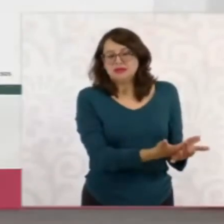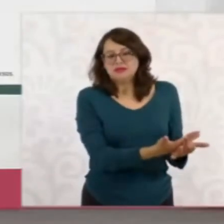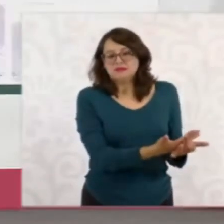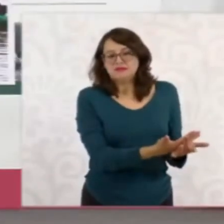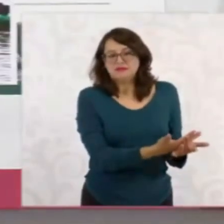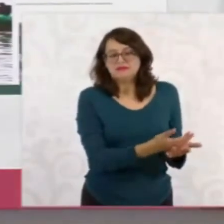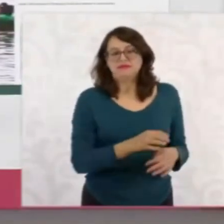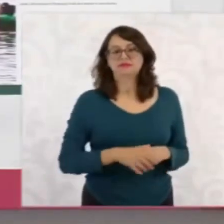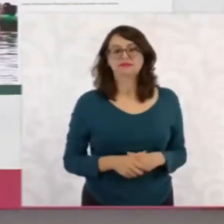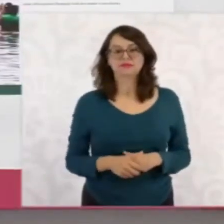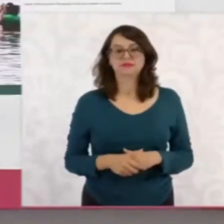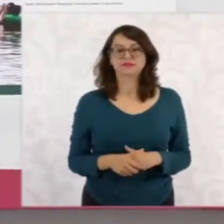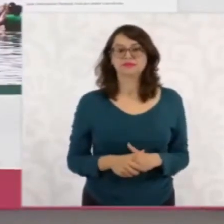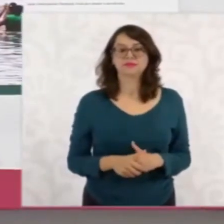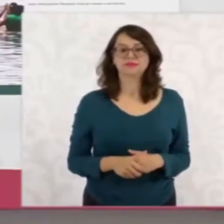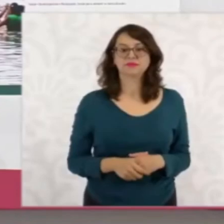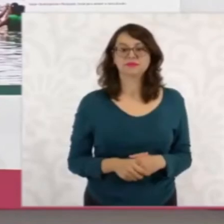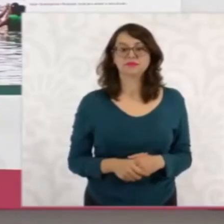favor.